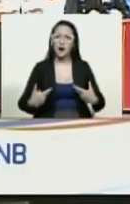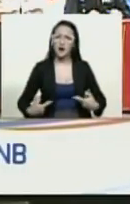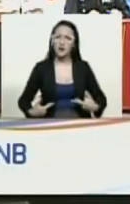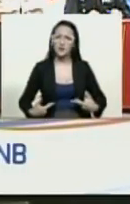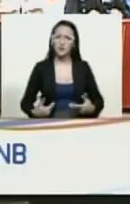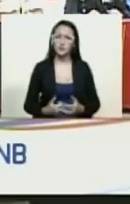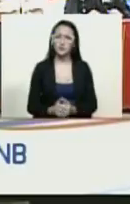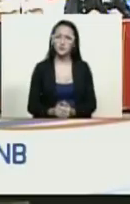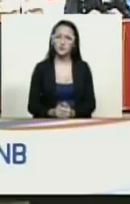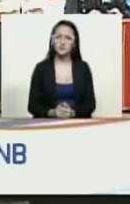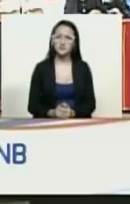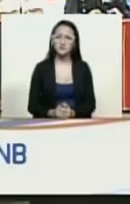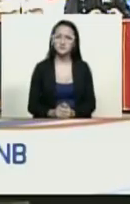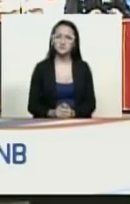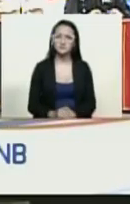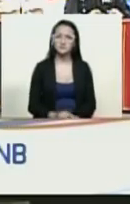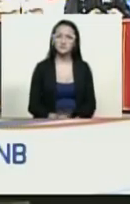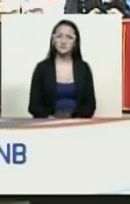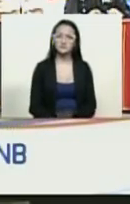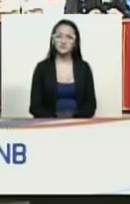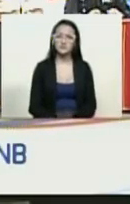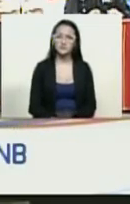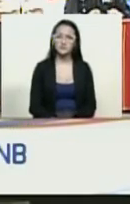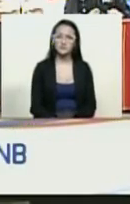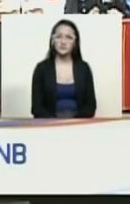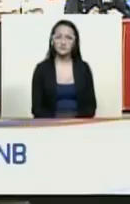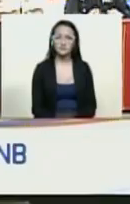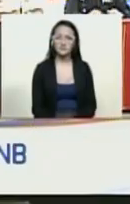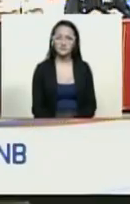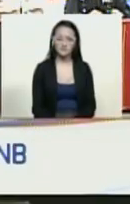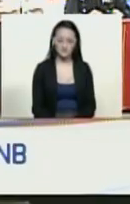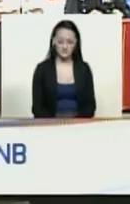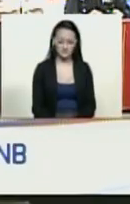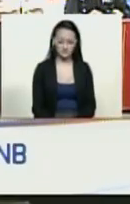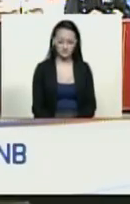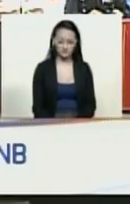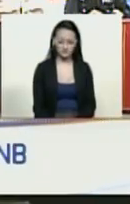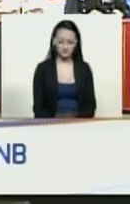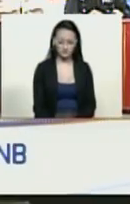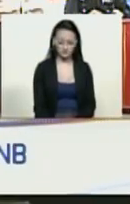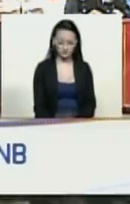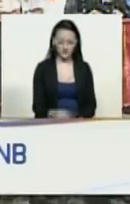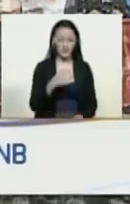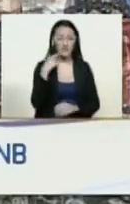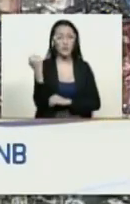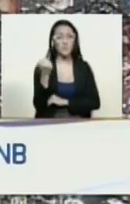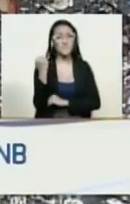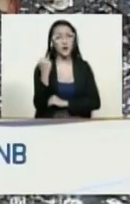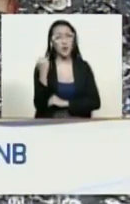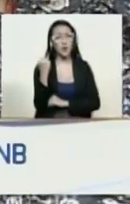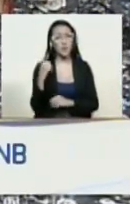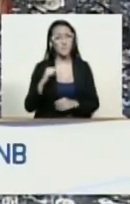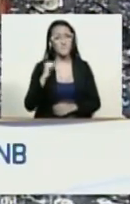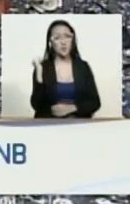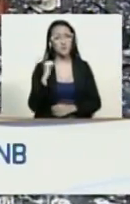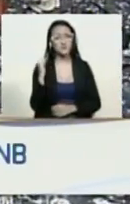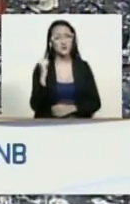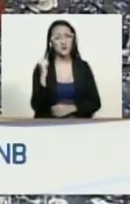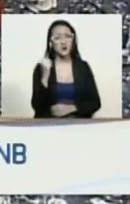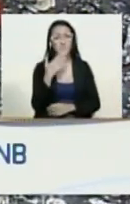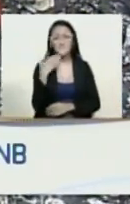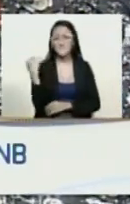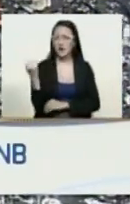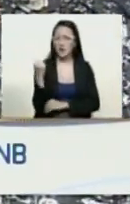humanista. Desde todo punto de vista, tienen que ser los mejores policías, las